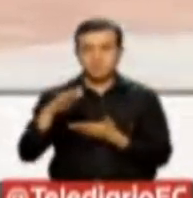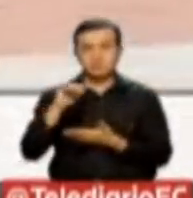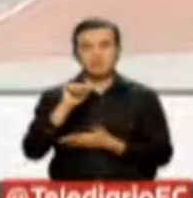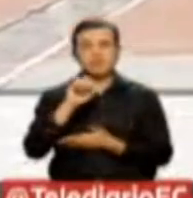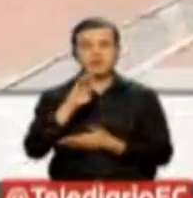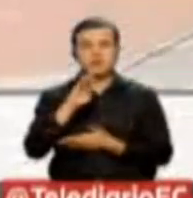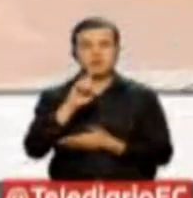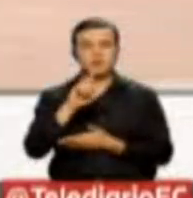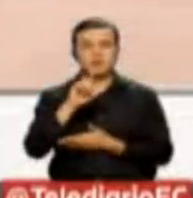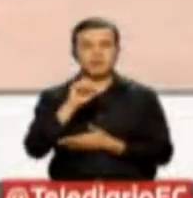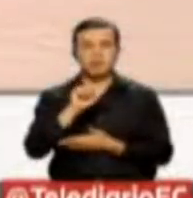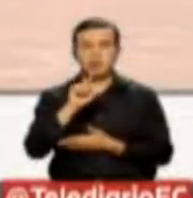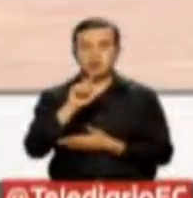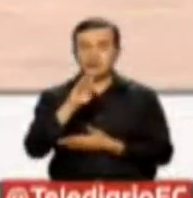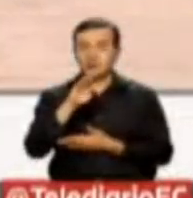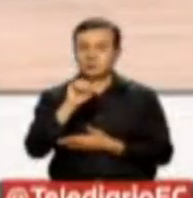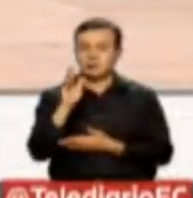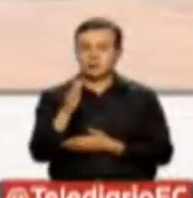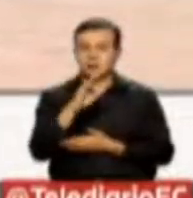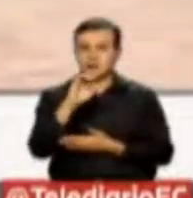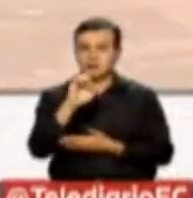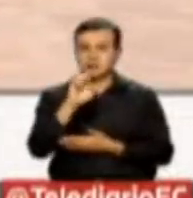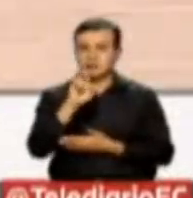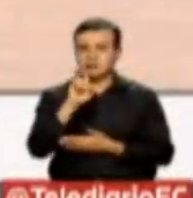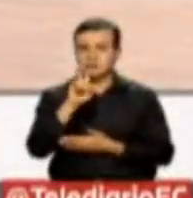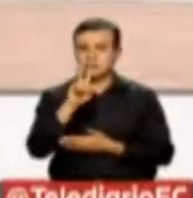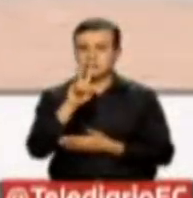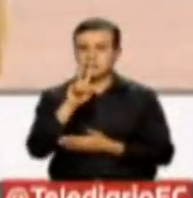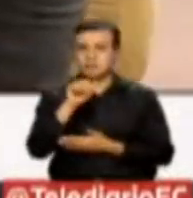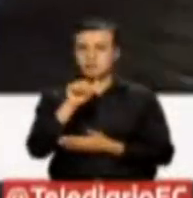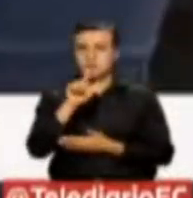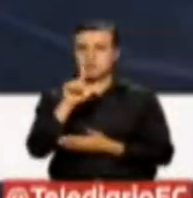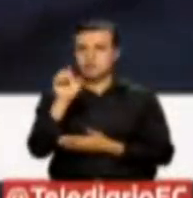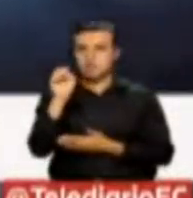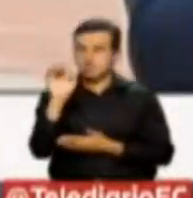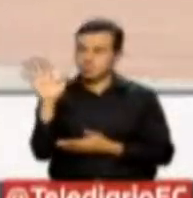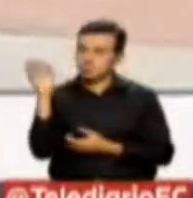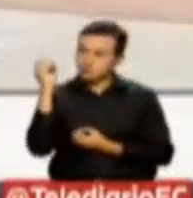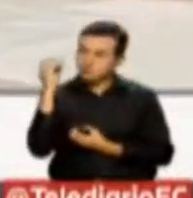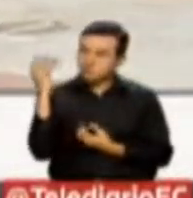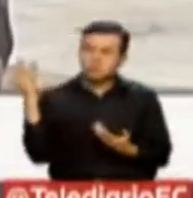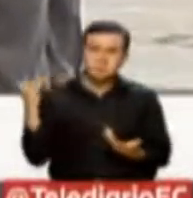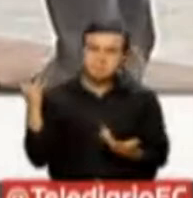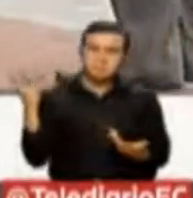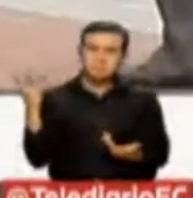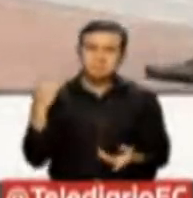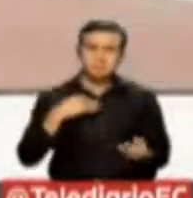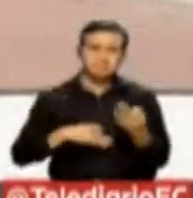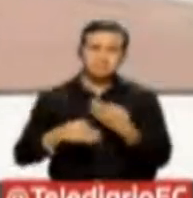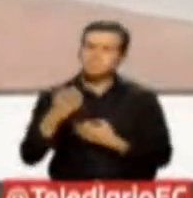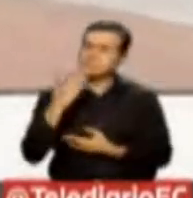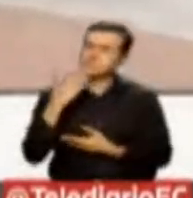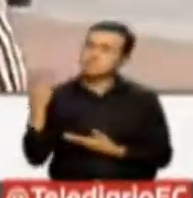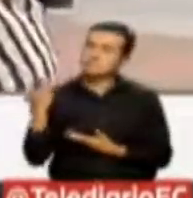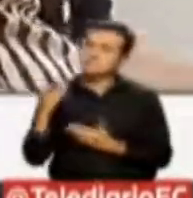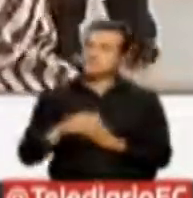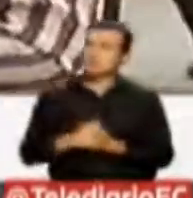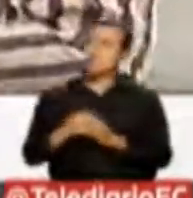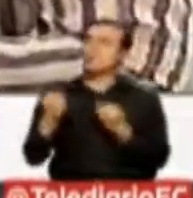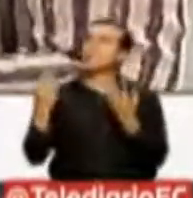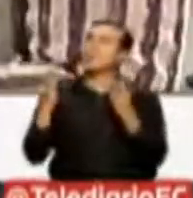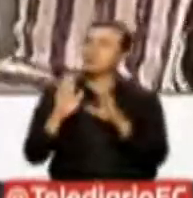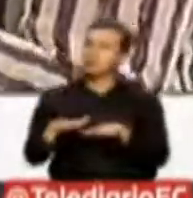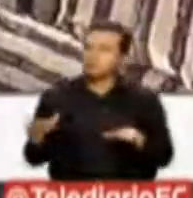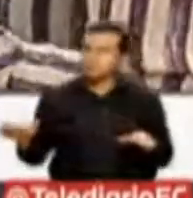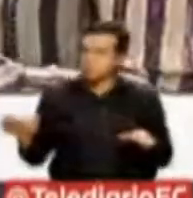gracias por estar con nosotros compartiendo importante información para los estudiantes. Cuéntenos, Albita, ¿cuántos